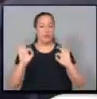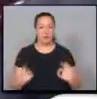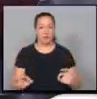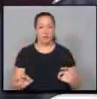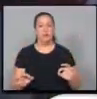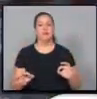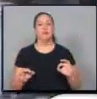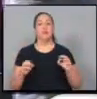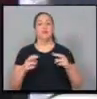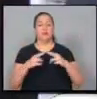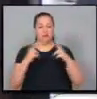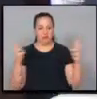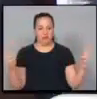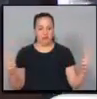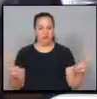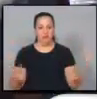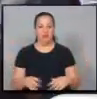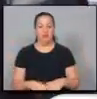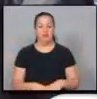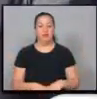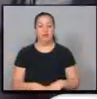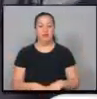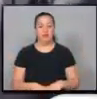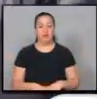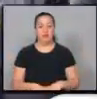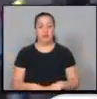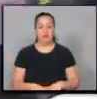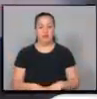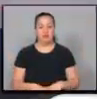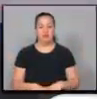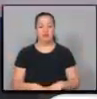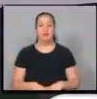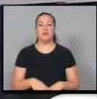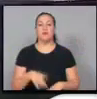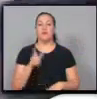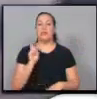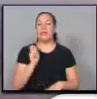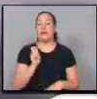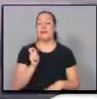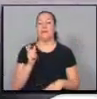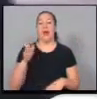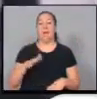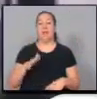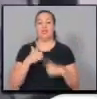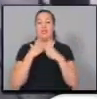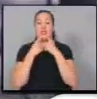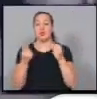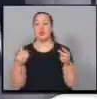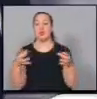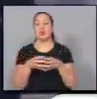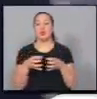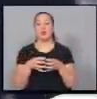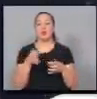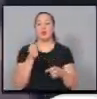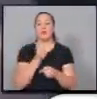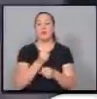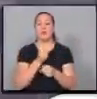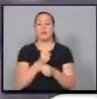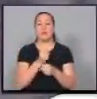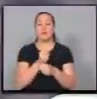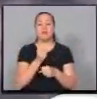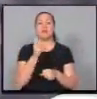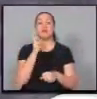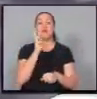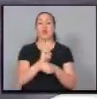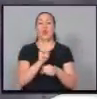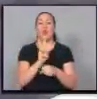la traza de la autopista. Esta amenaza es parte de los reclamos de un grupo de trabajadores, de custodios